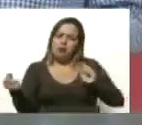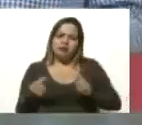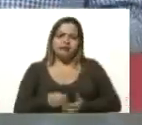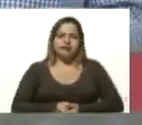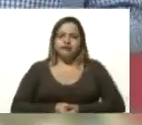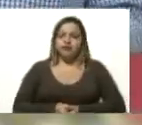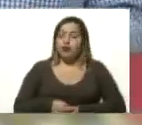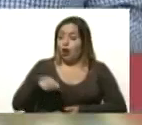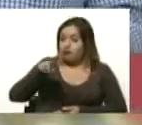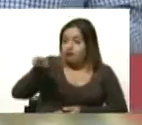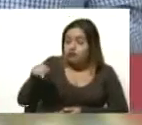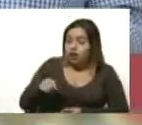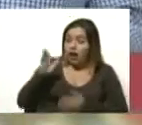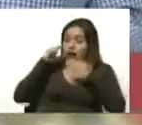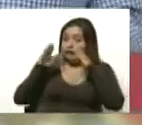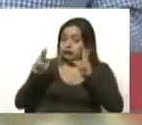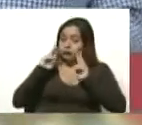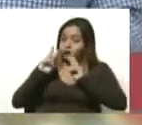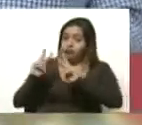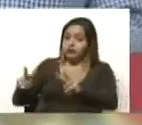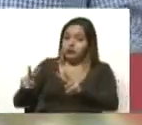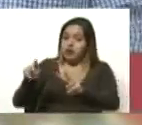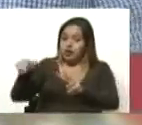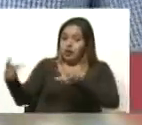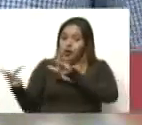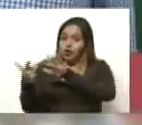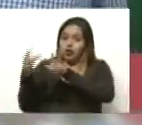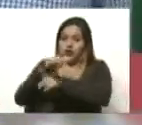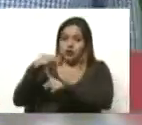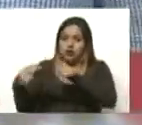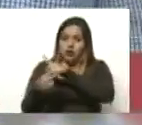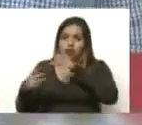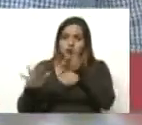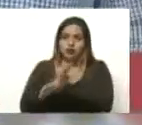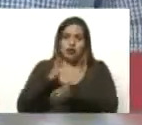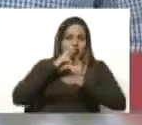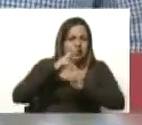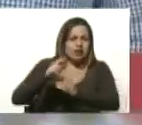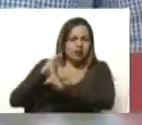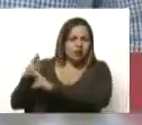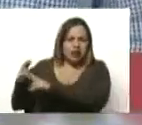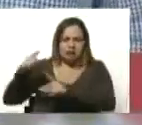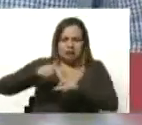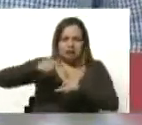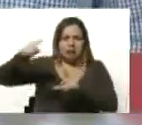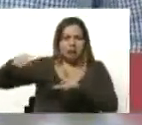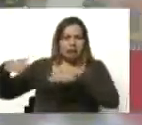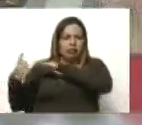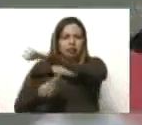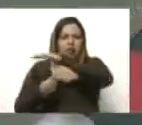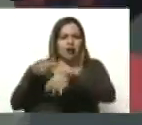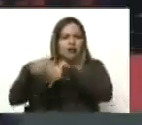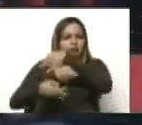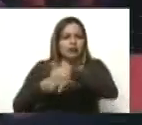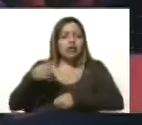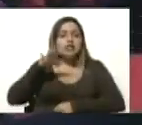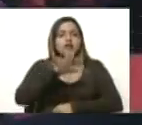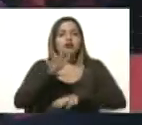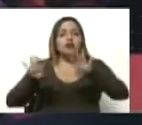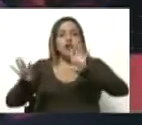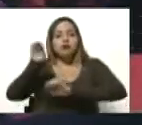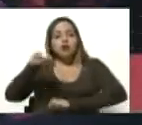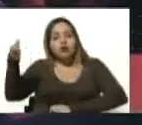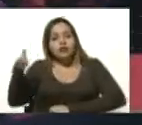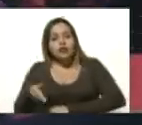ustedes lo escucharon a Oscar Schemmel en línea con nuestro programa 360 a propósito de este resultado de Monitor País, que indica que un 59% de la